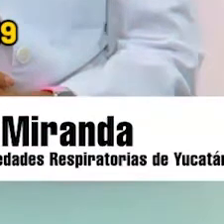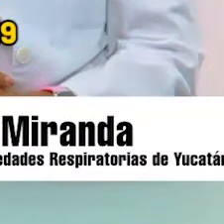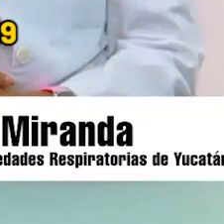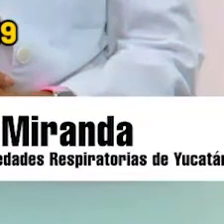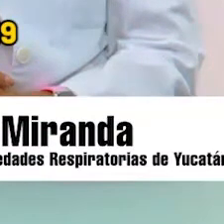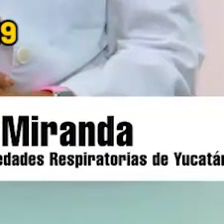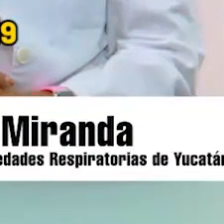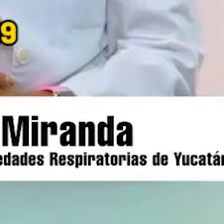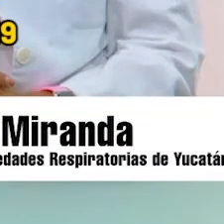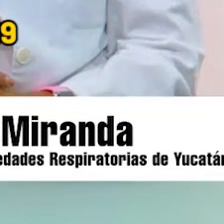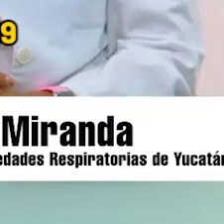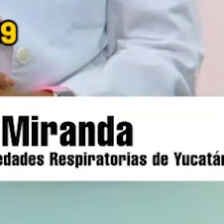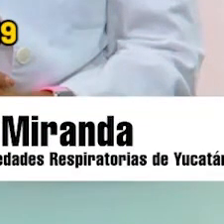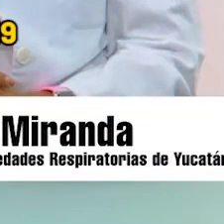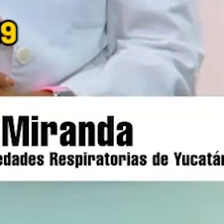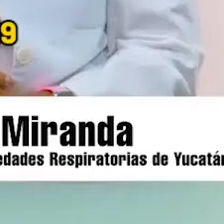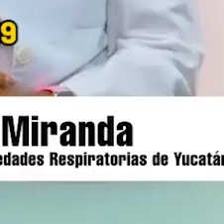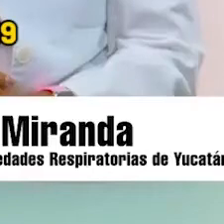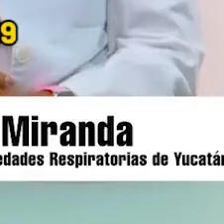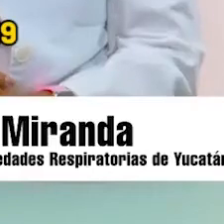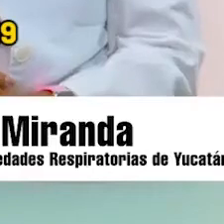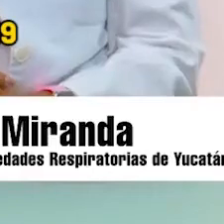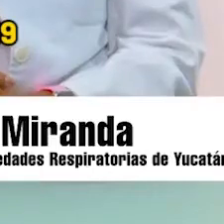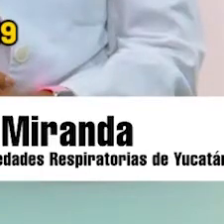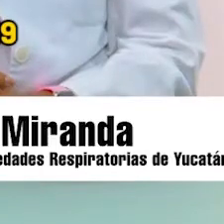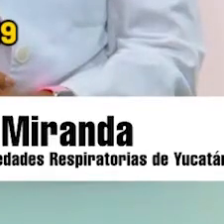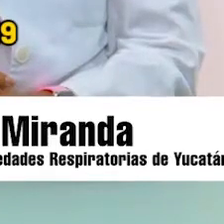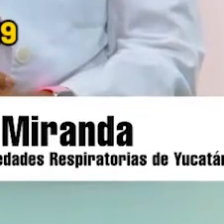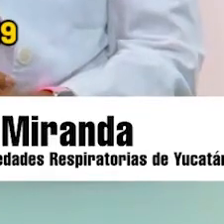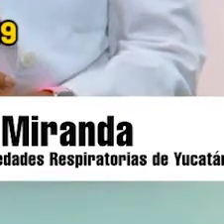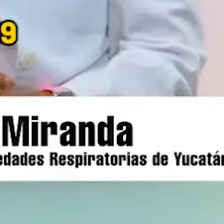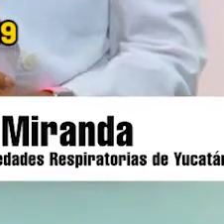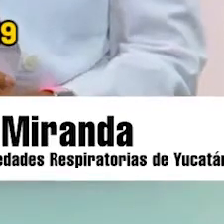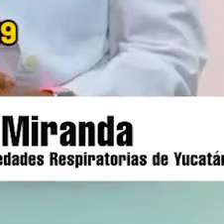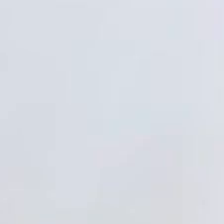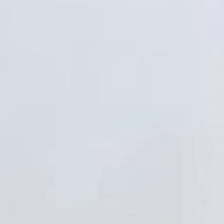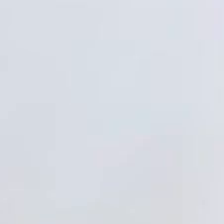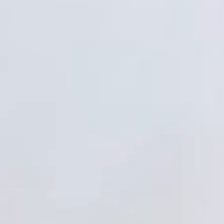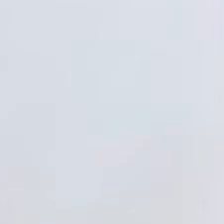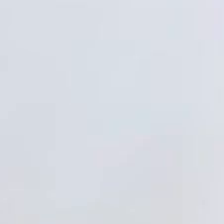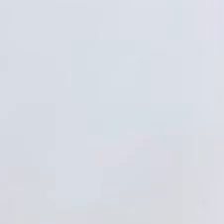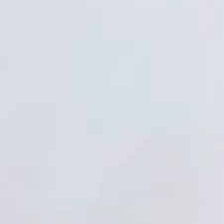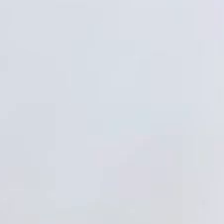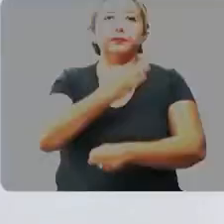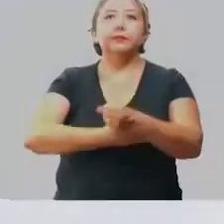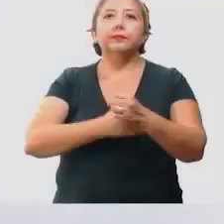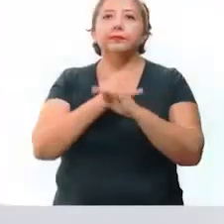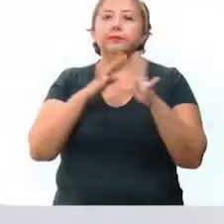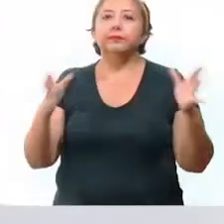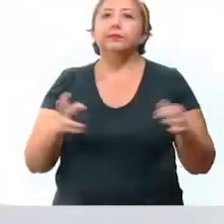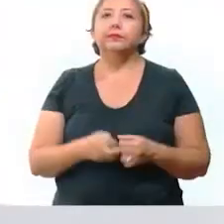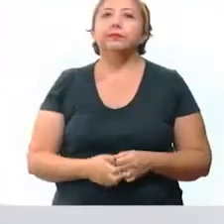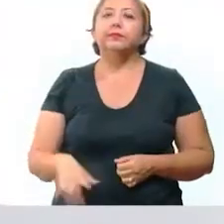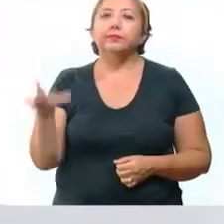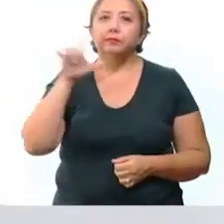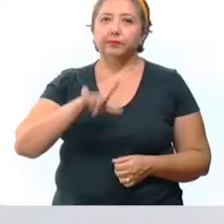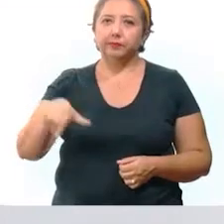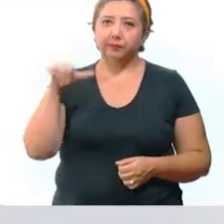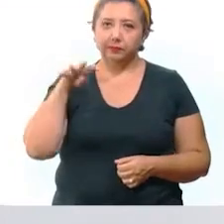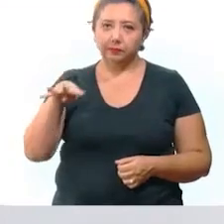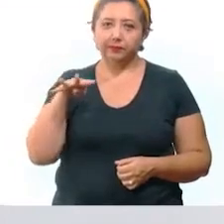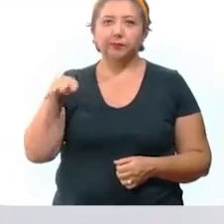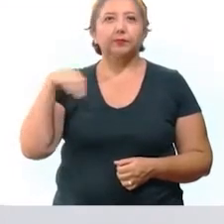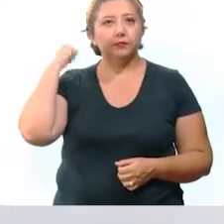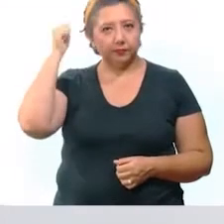Buenas tardes. Nos permitimos dar el informe diario relacionado con el COVID-19. Adelante, doctora. Gracias, doctora. Buenas tardes. Este es el parte médico de este lunes